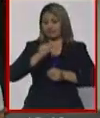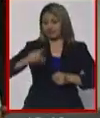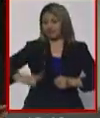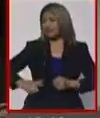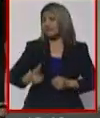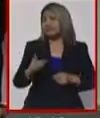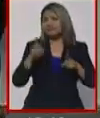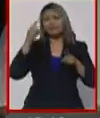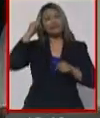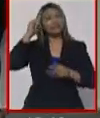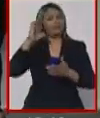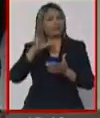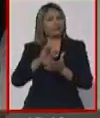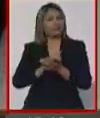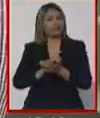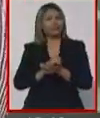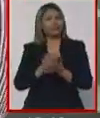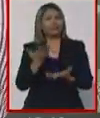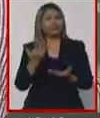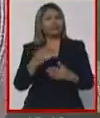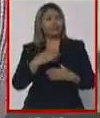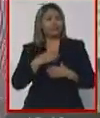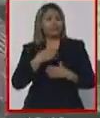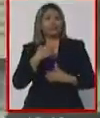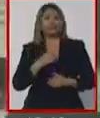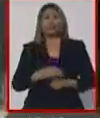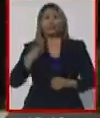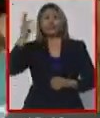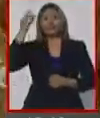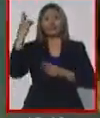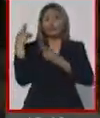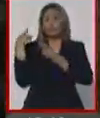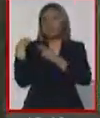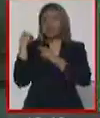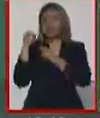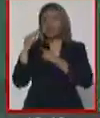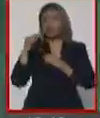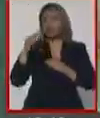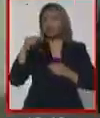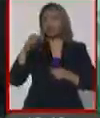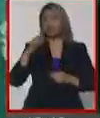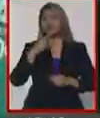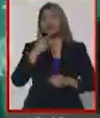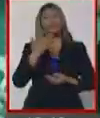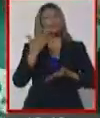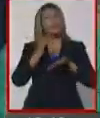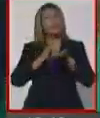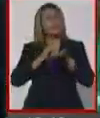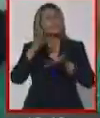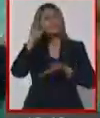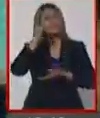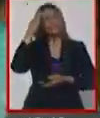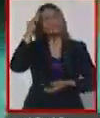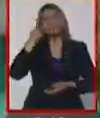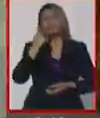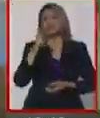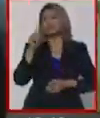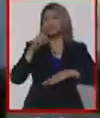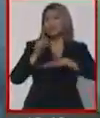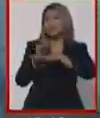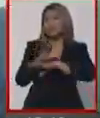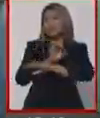municipal, que creemos también que puede haberles incomodado. El fiscal del caso, Ángel Álvarez, quiso justificar la ausencia afirmando que